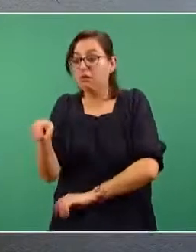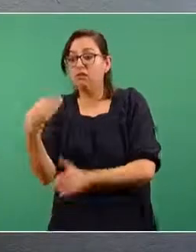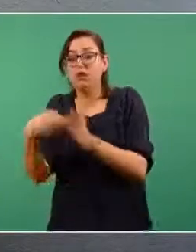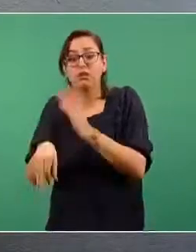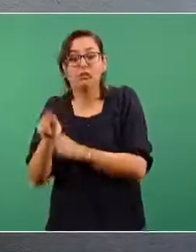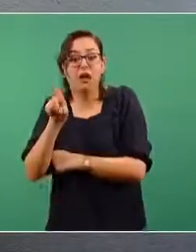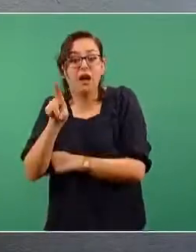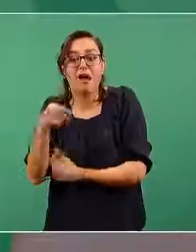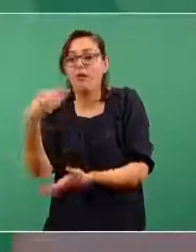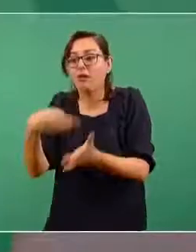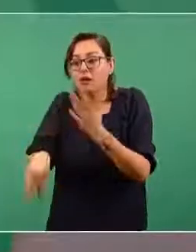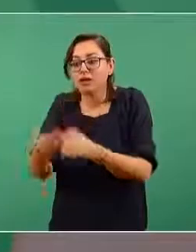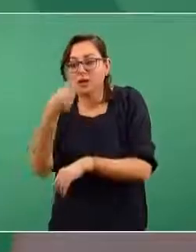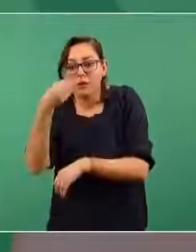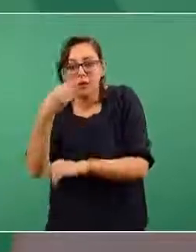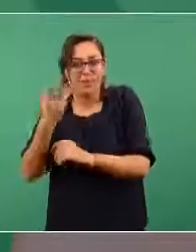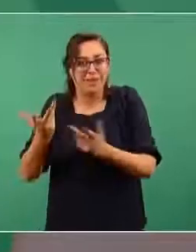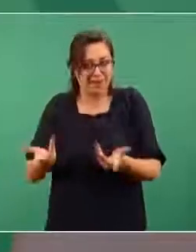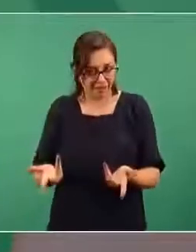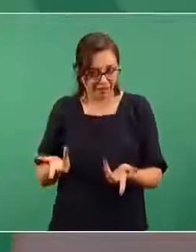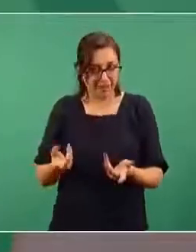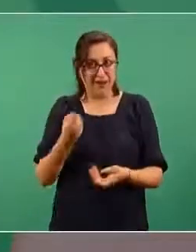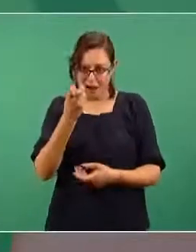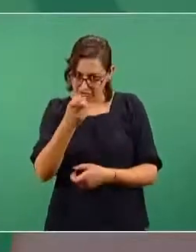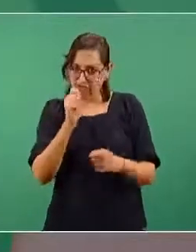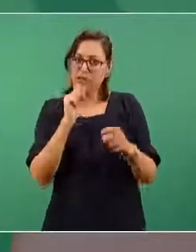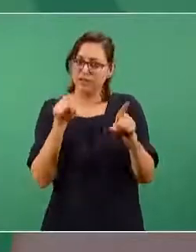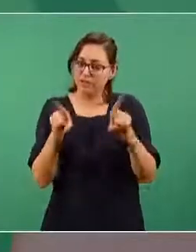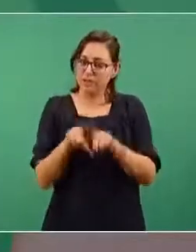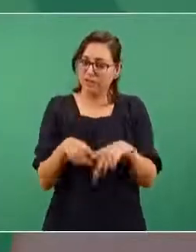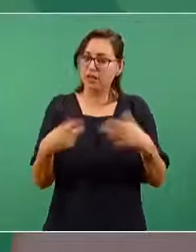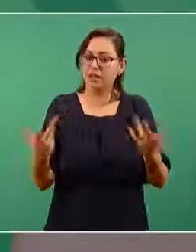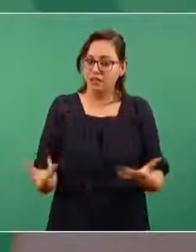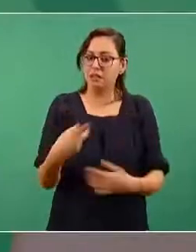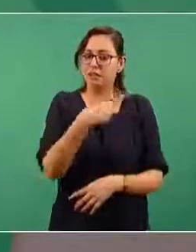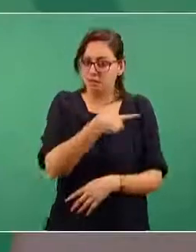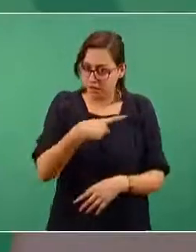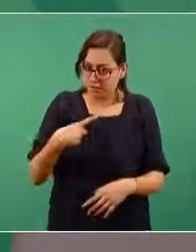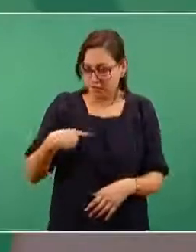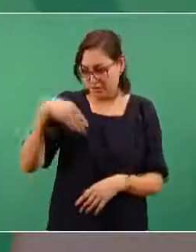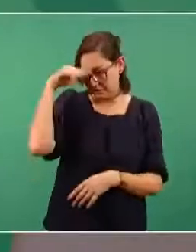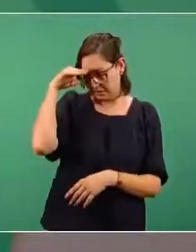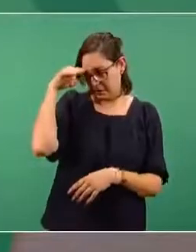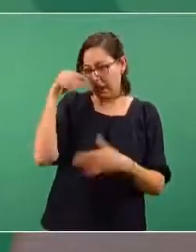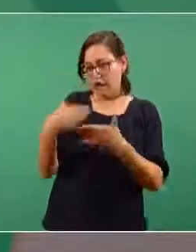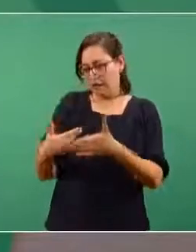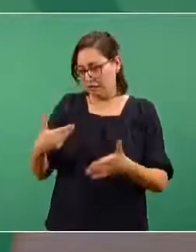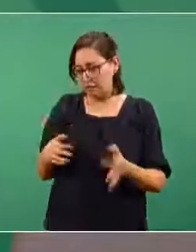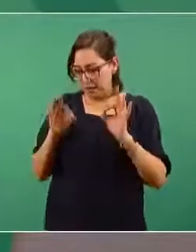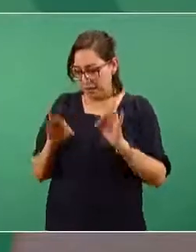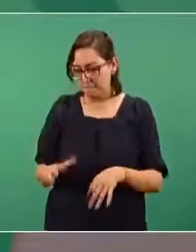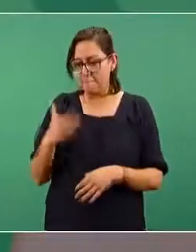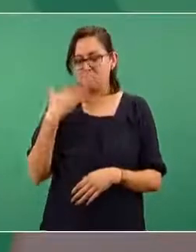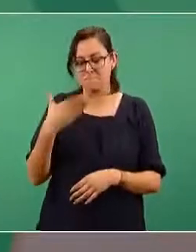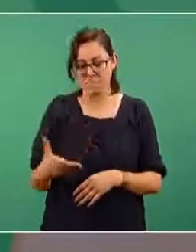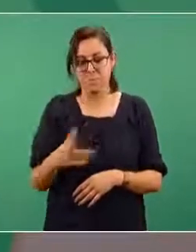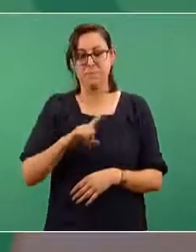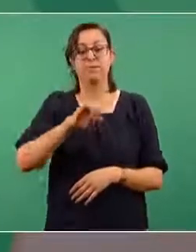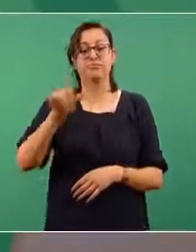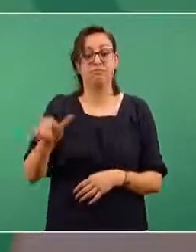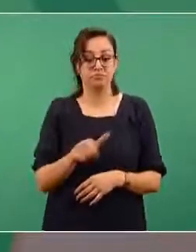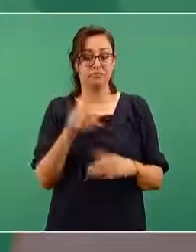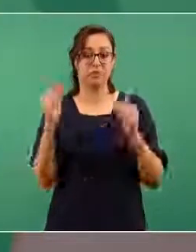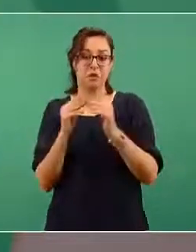deshidratación, etcétera, ¿sí? Y podrá continuar y regresar a su casa sin problema y además ya con una